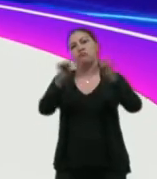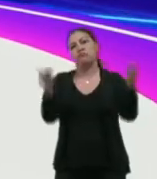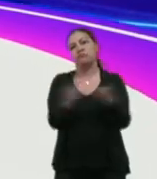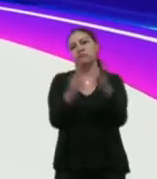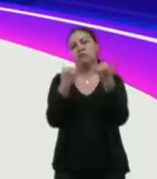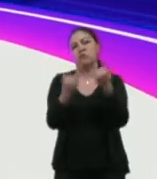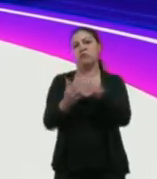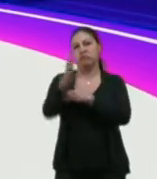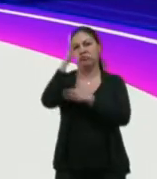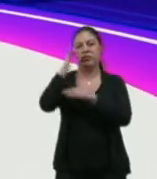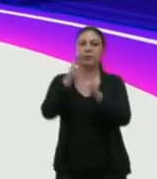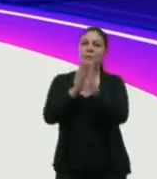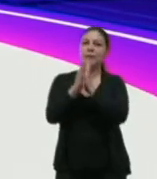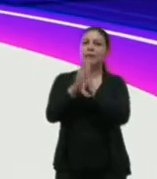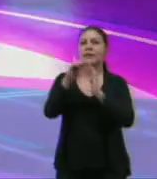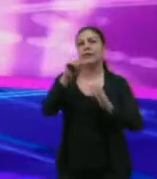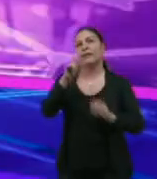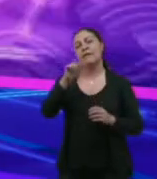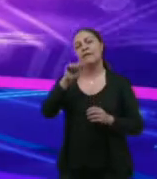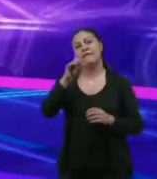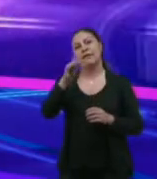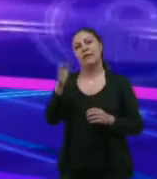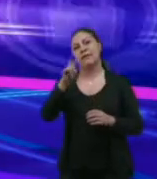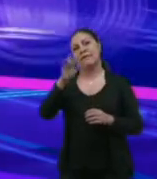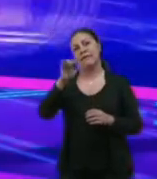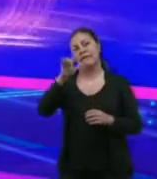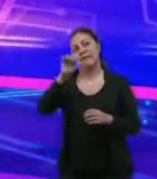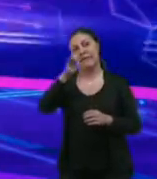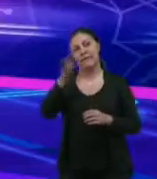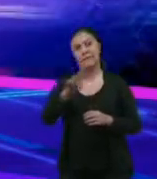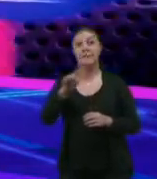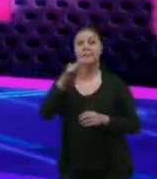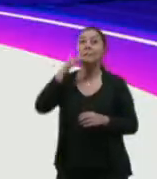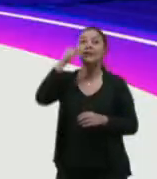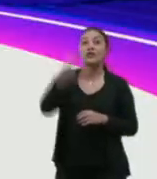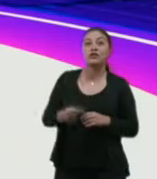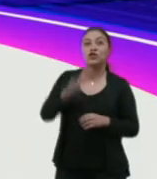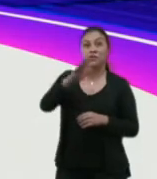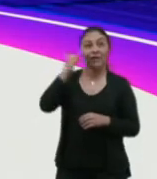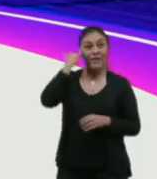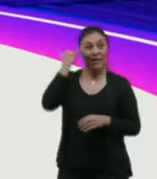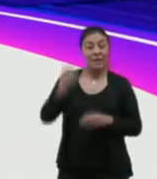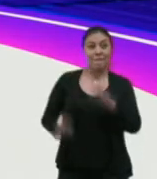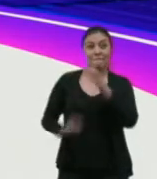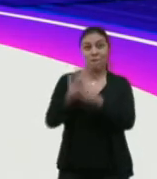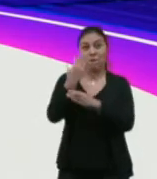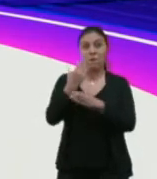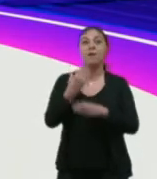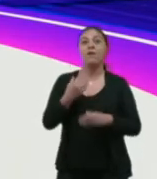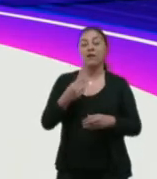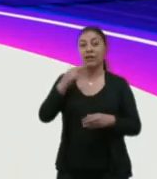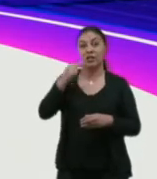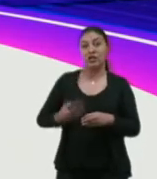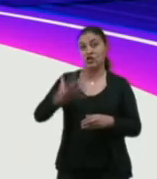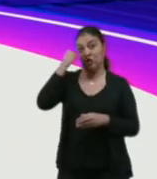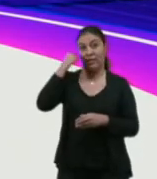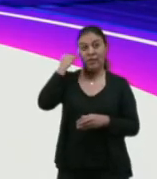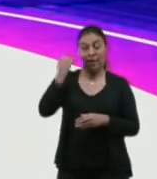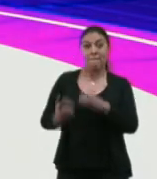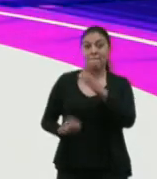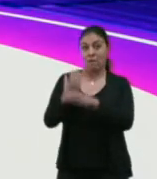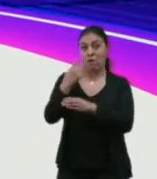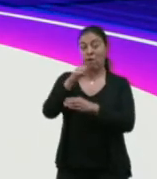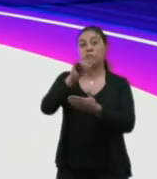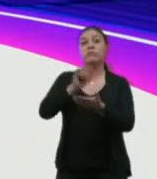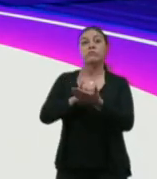david vélez en la historia de fundadores entonces empezamos con la primera un gran